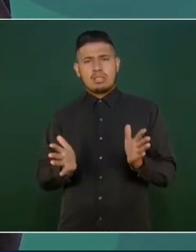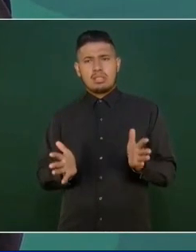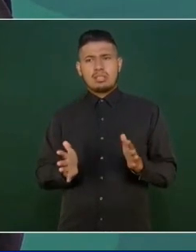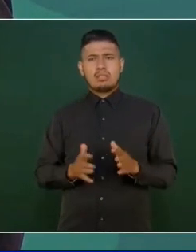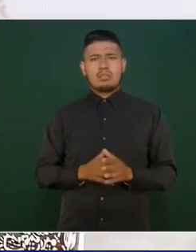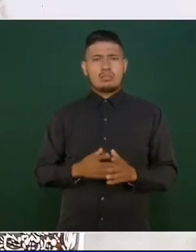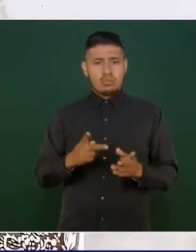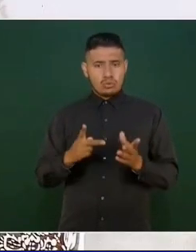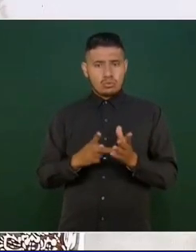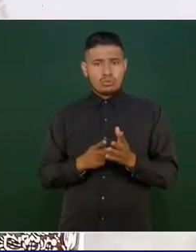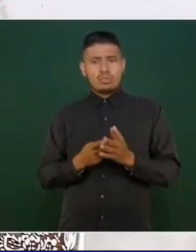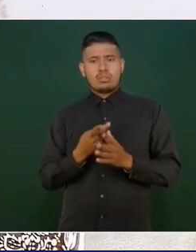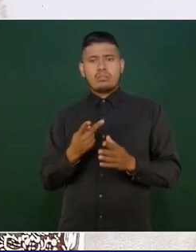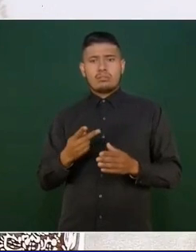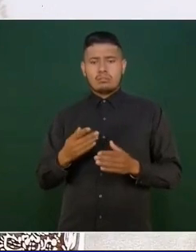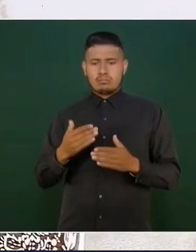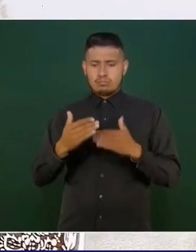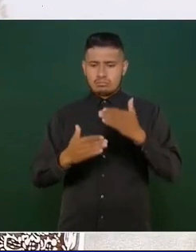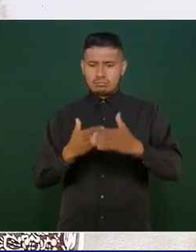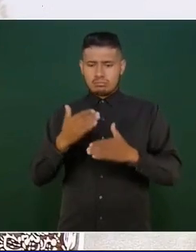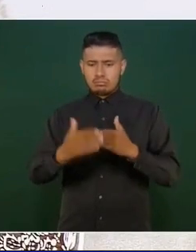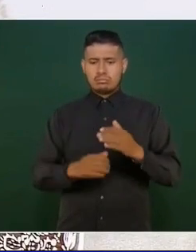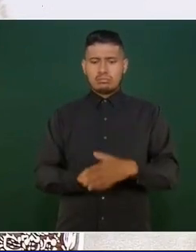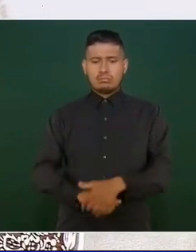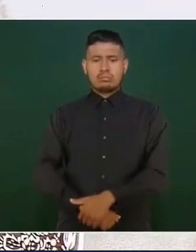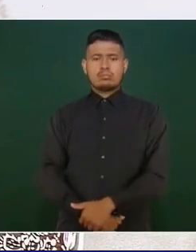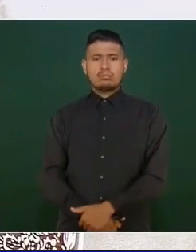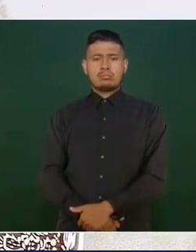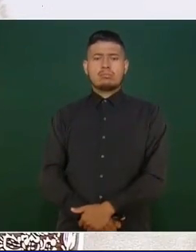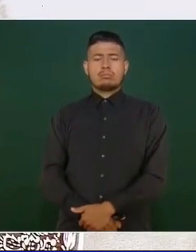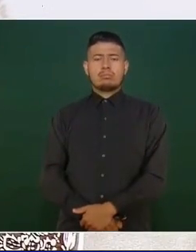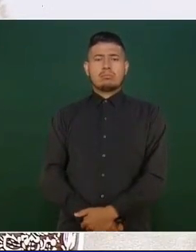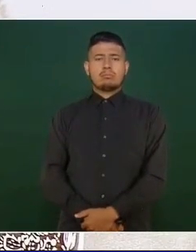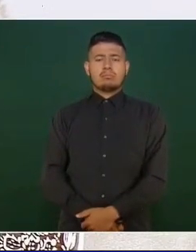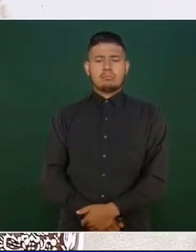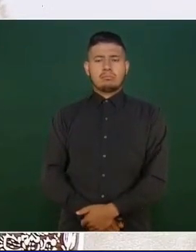estamos retomando de nuevo ese plan.